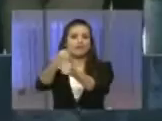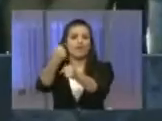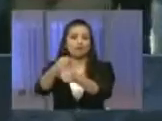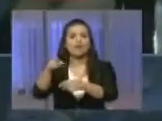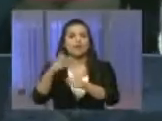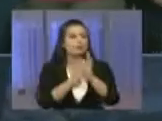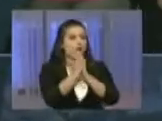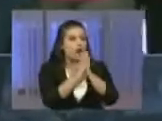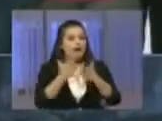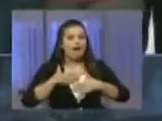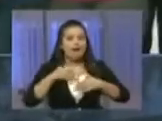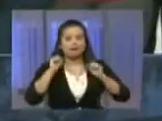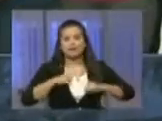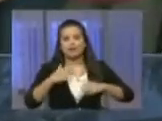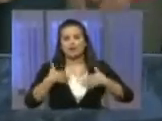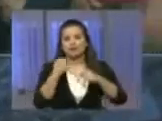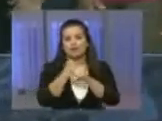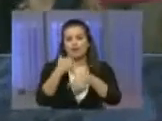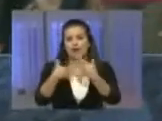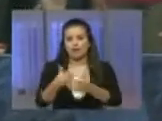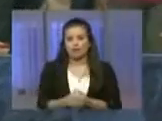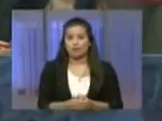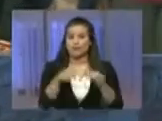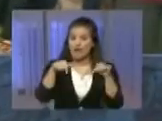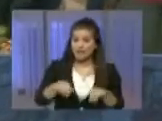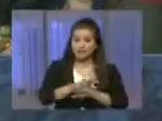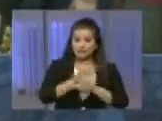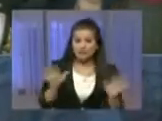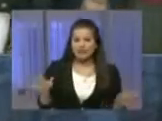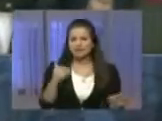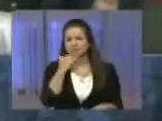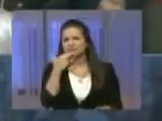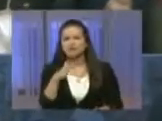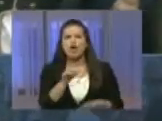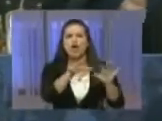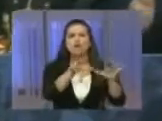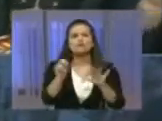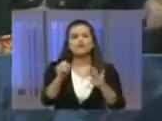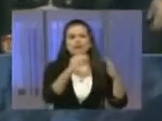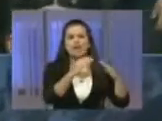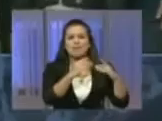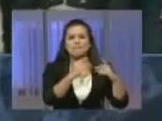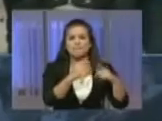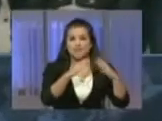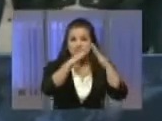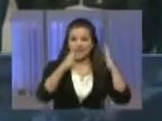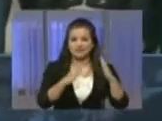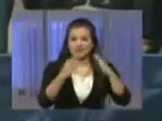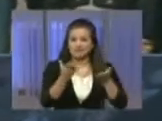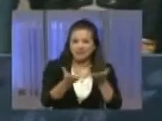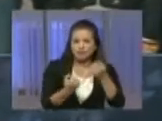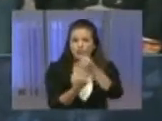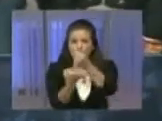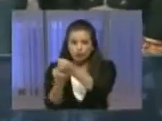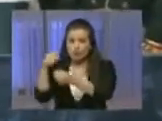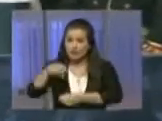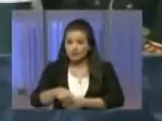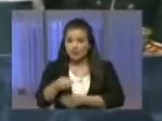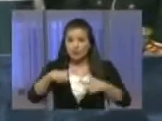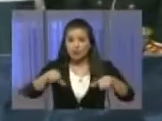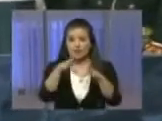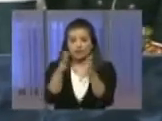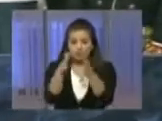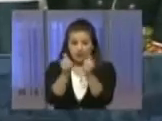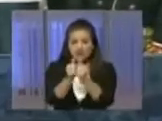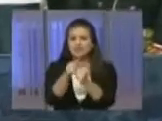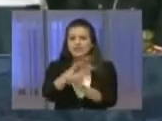producir aquí mira aquí se ha avanzado aquí alrededor de las 80 bases de misiones del Estado presidente se están construyendo más de 2000